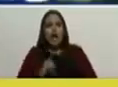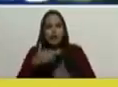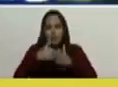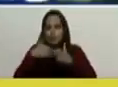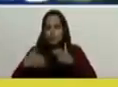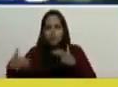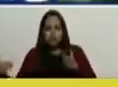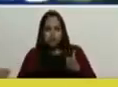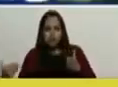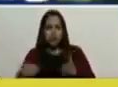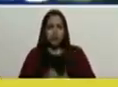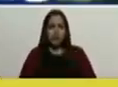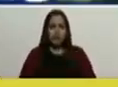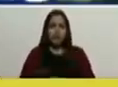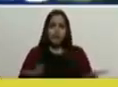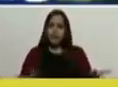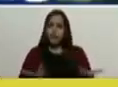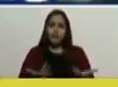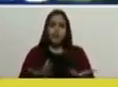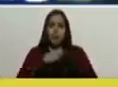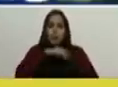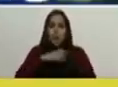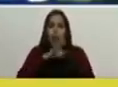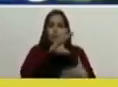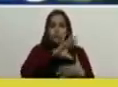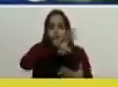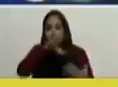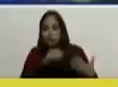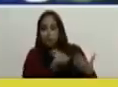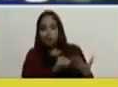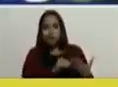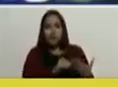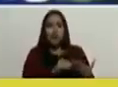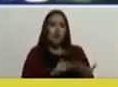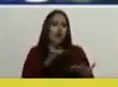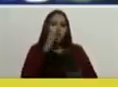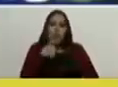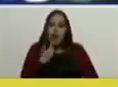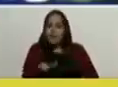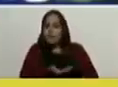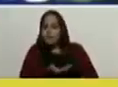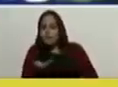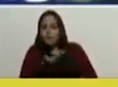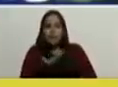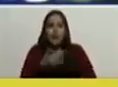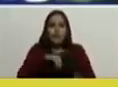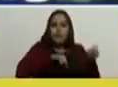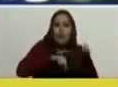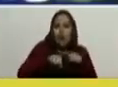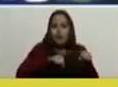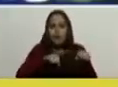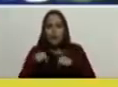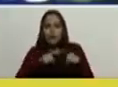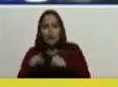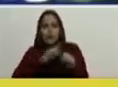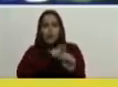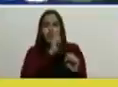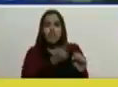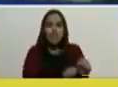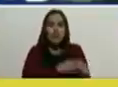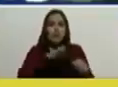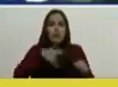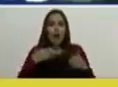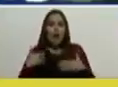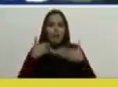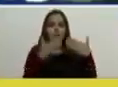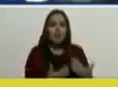retroceso. Lamentablemente en nuestro continente no ha tenido la dinámica y la fortaleza para avanzar